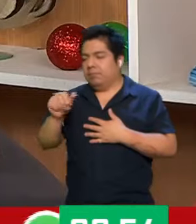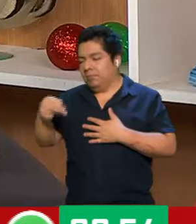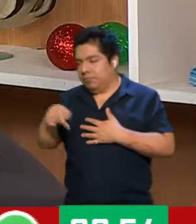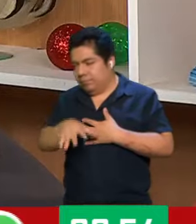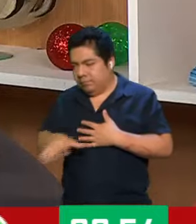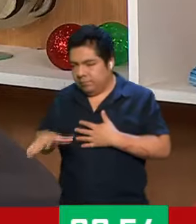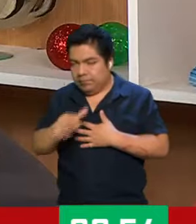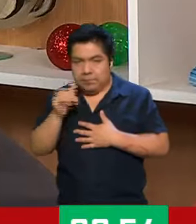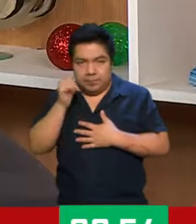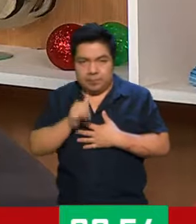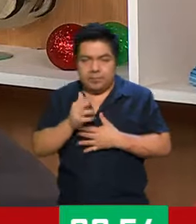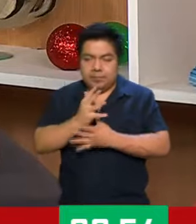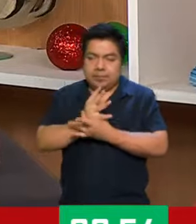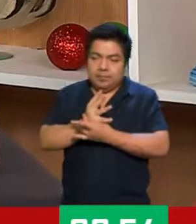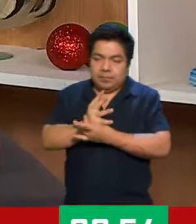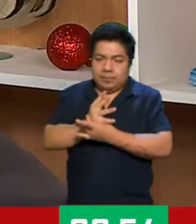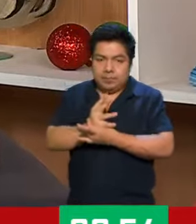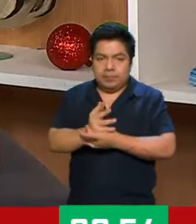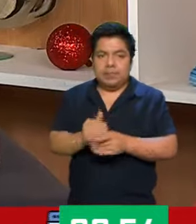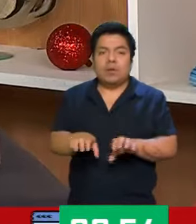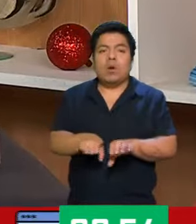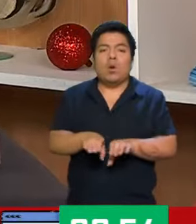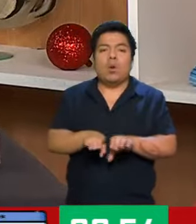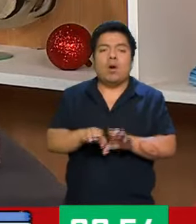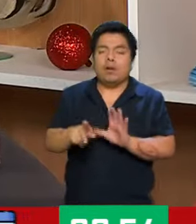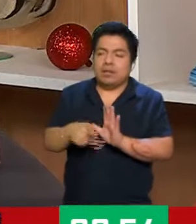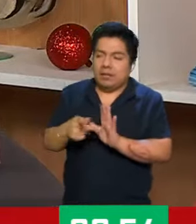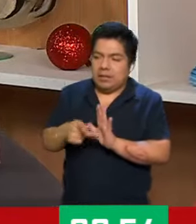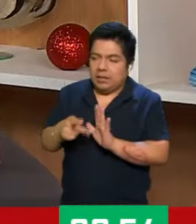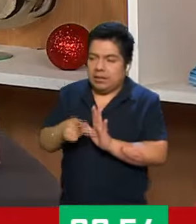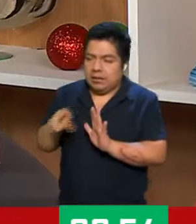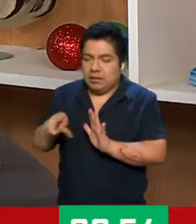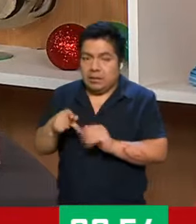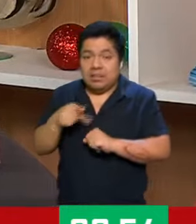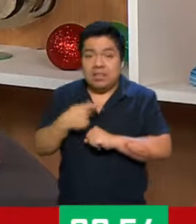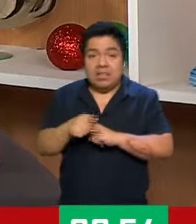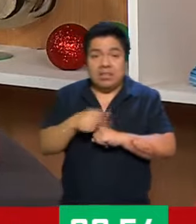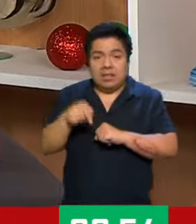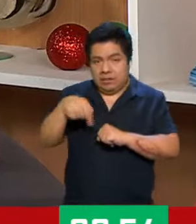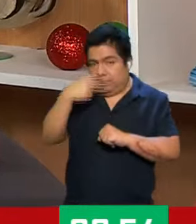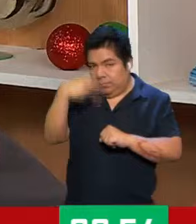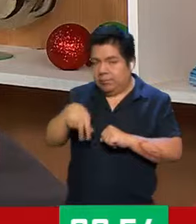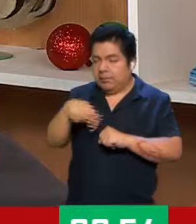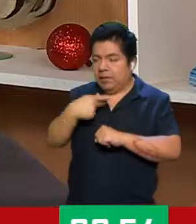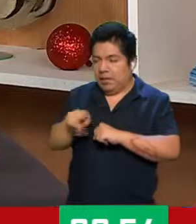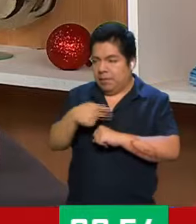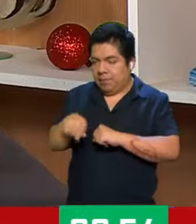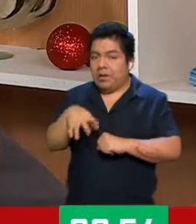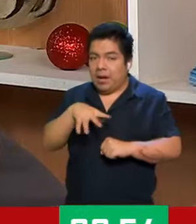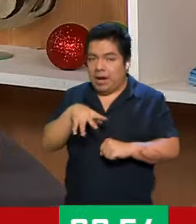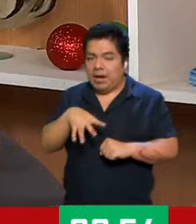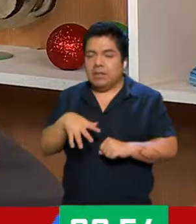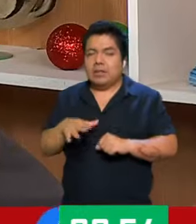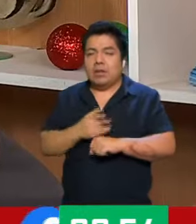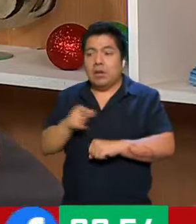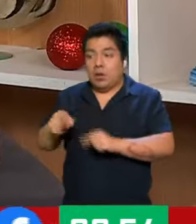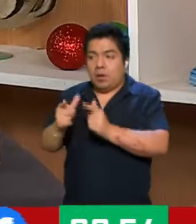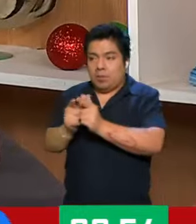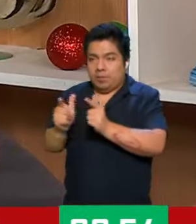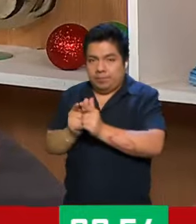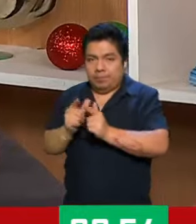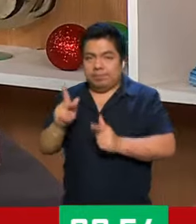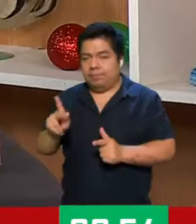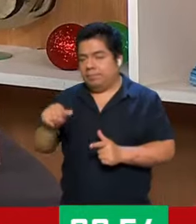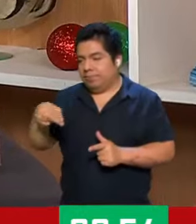Y lo que ahí se dijo, pues es la reiteración del peligro que corre México y de cómo el Partido Acción